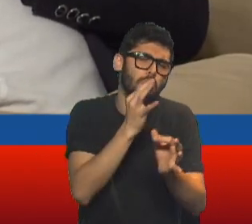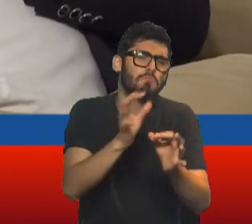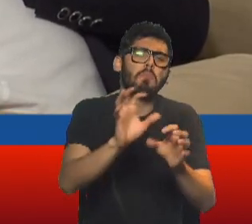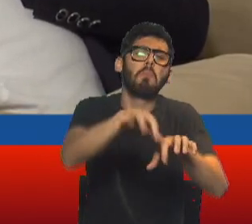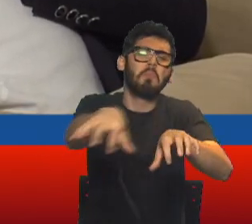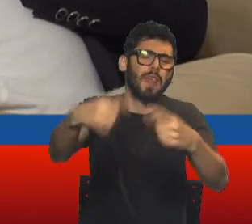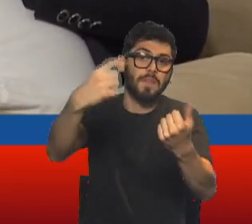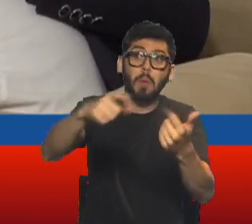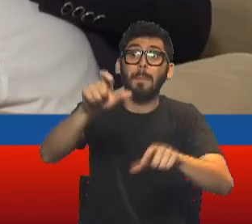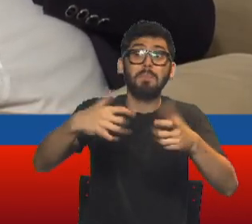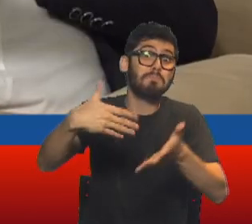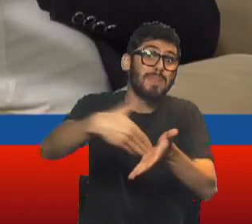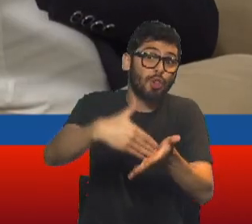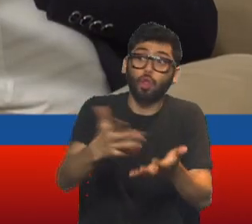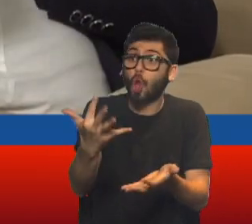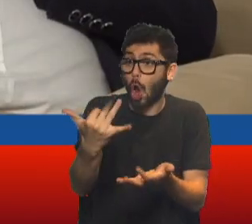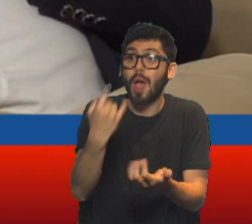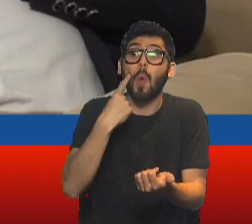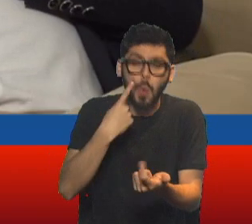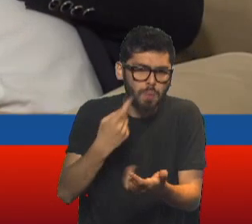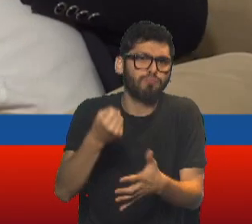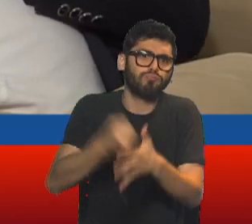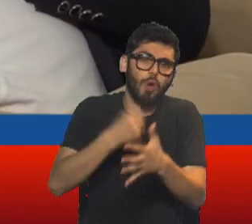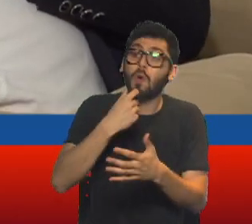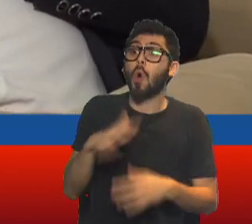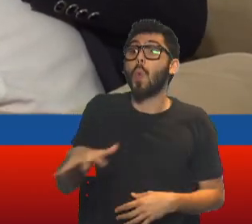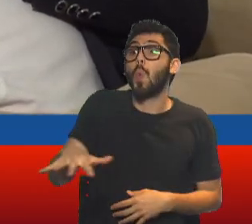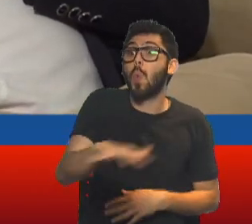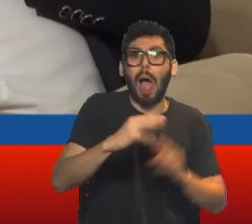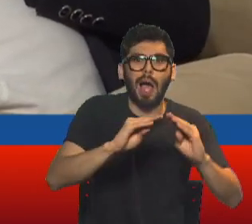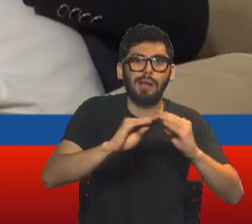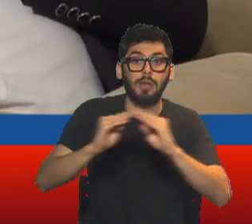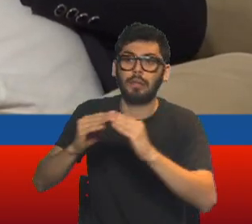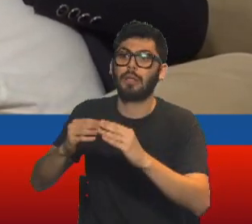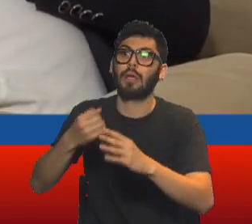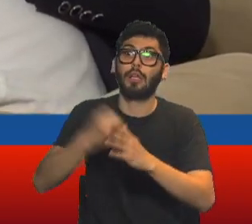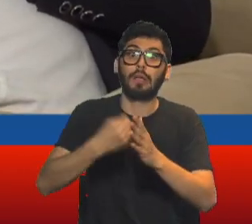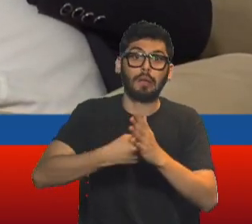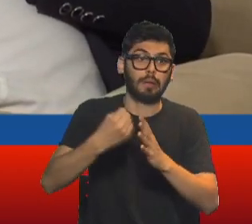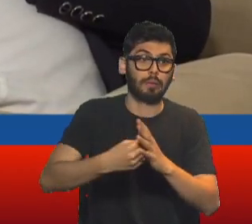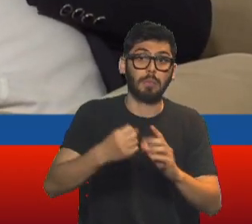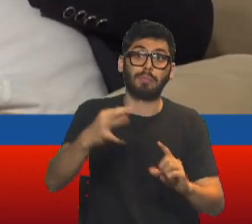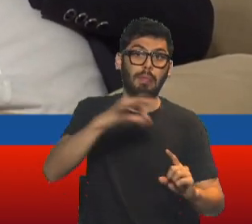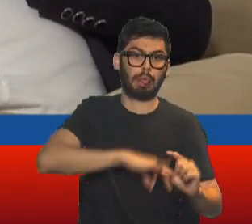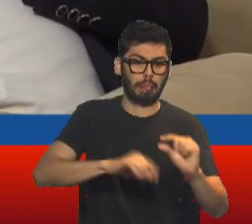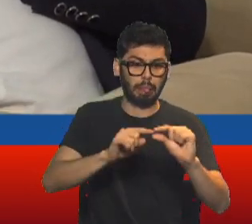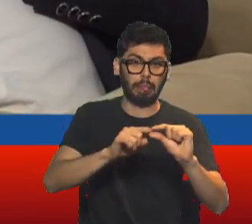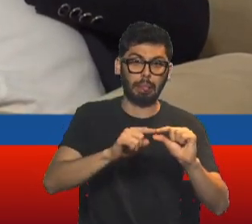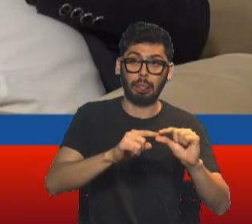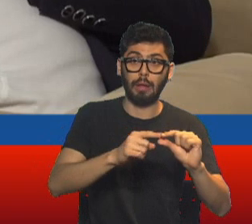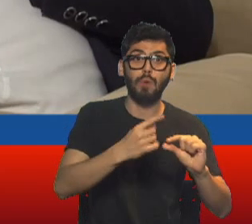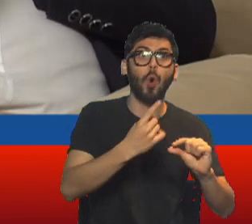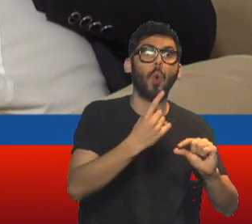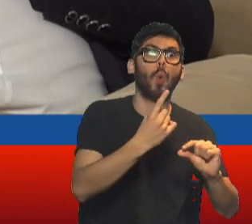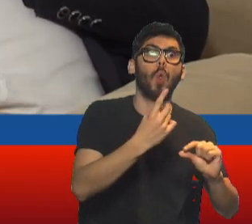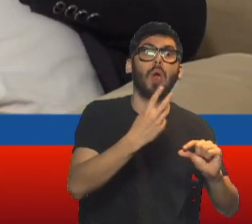que sobreviven día a día, con humildad, en un barrio que no le alcanza para llegar al día 15, de clase media baja, que